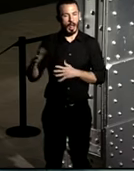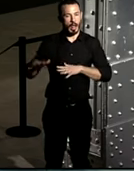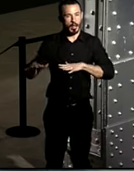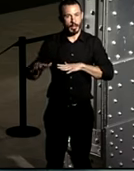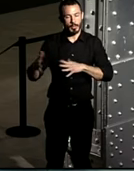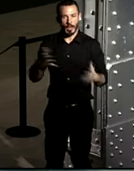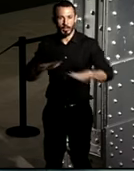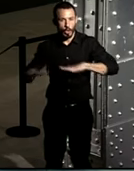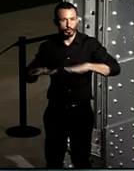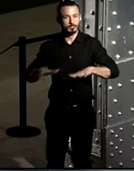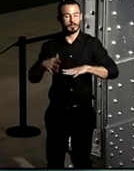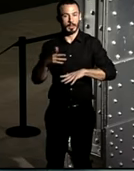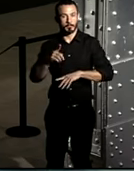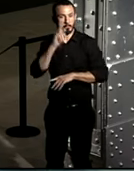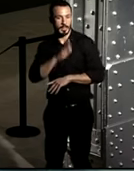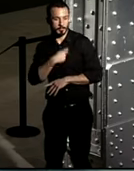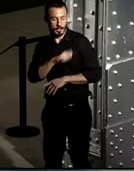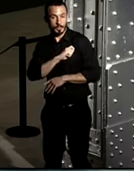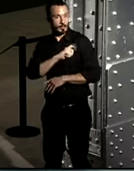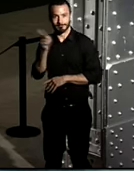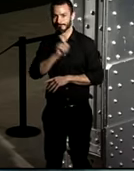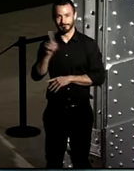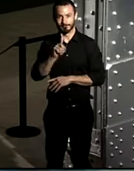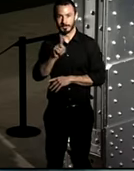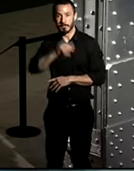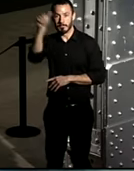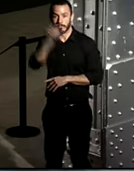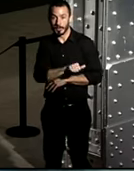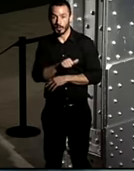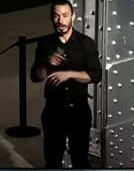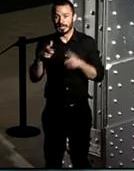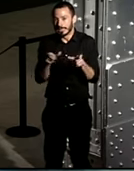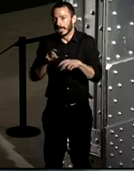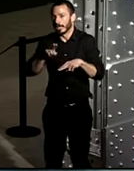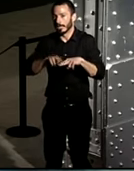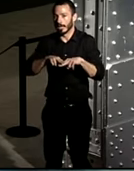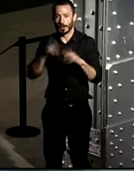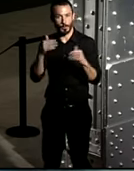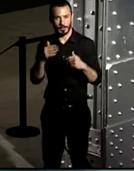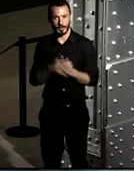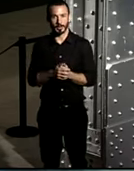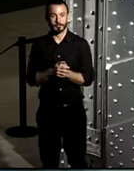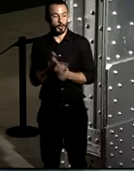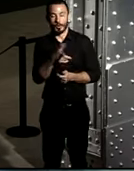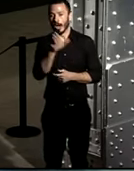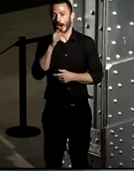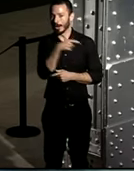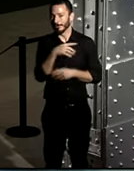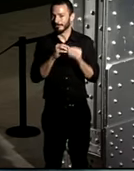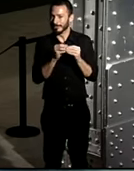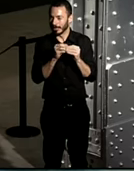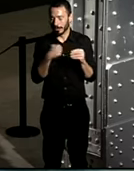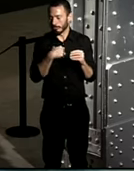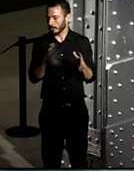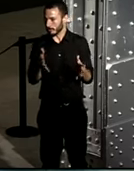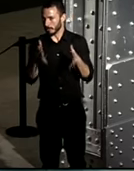una película española, porque aquí no se hacía tanta serie negra. Y sin embargo, lo que está haciendo ahora Enrique Urbizu, que a mí me encanta, por cierto, además de, bueno,